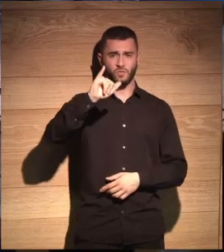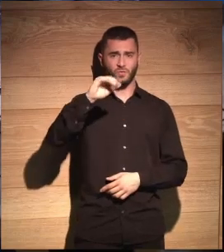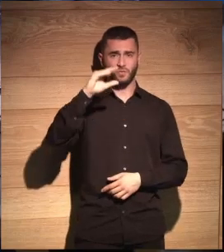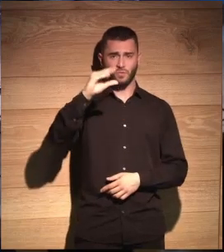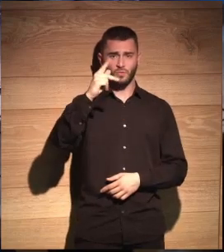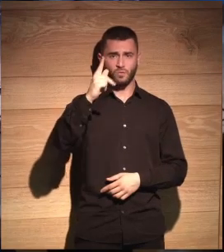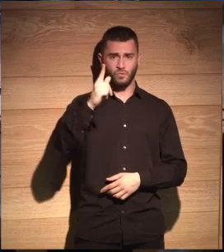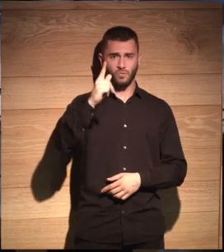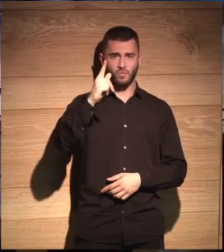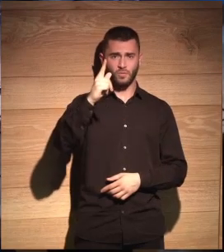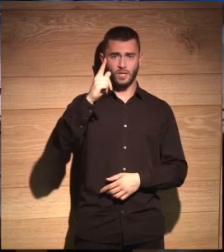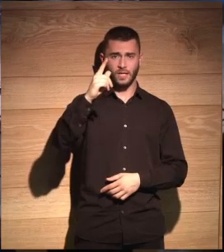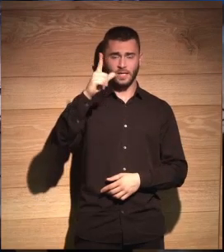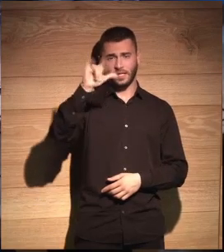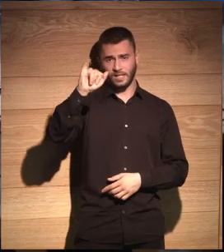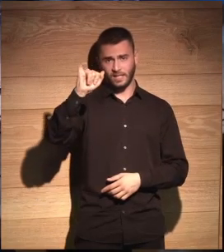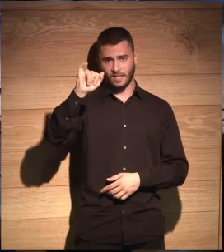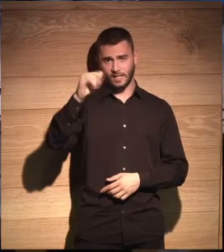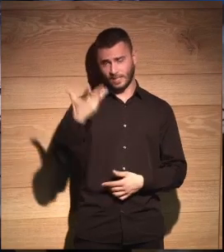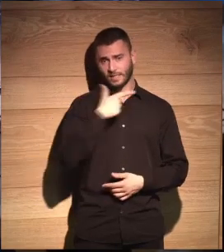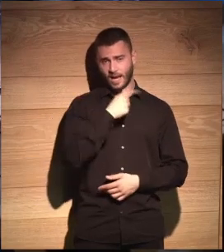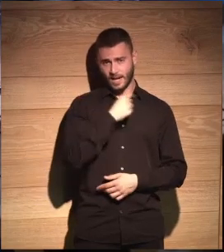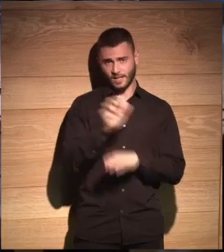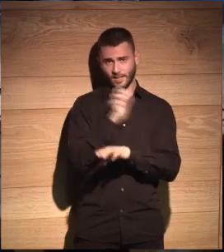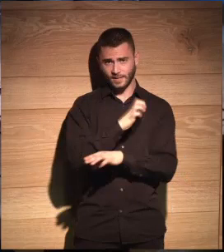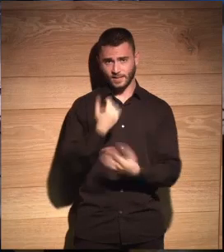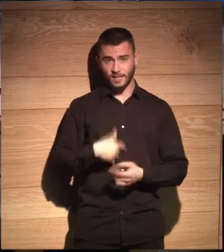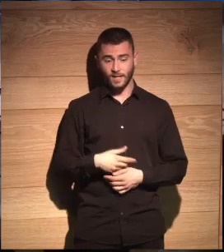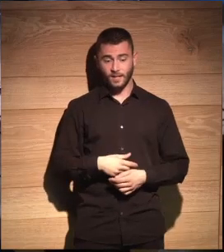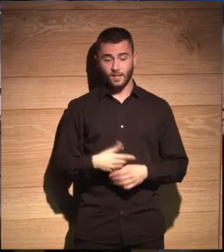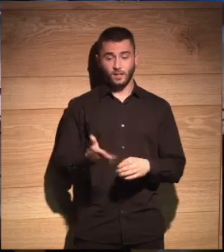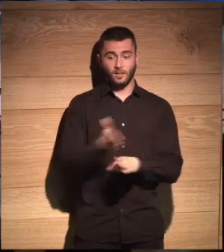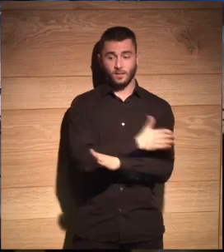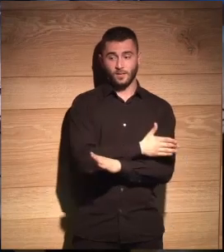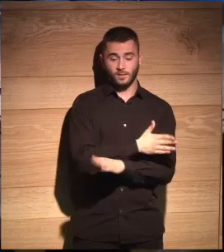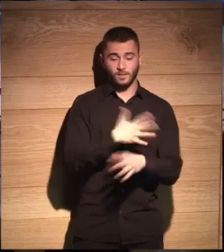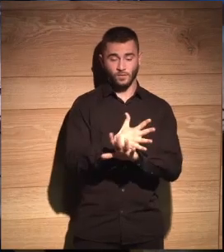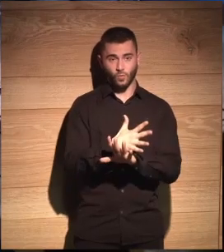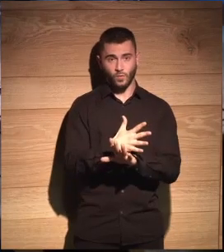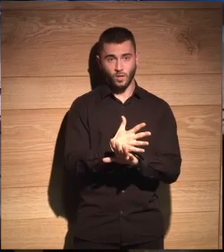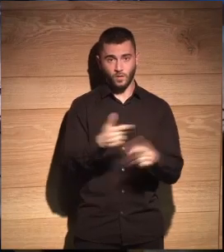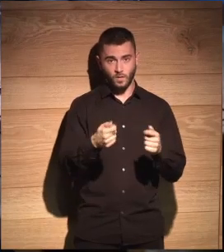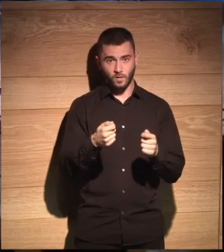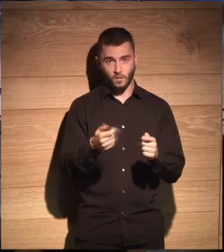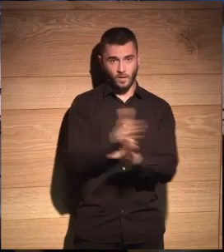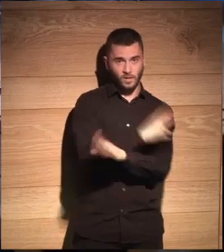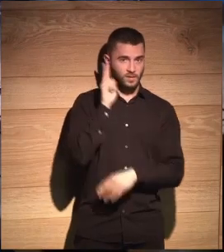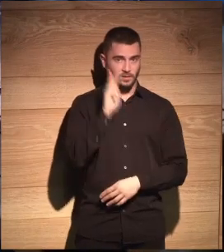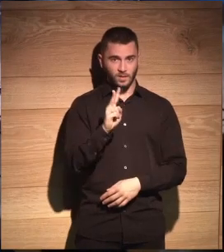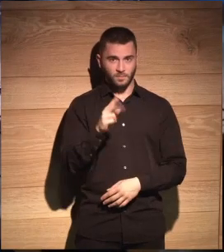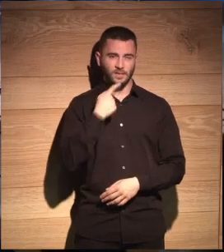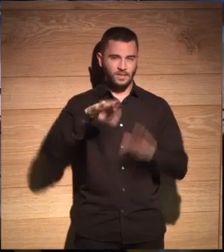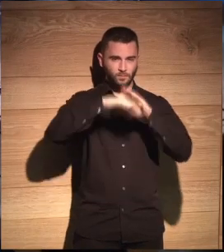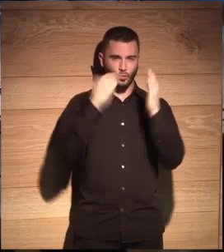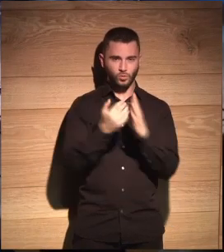risa. Entonces, por lo que se ha visto ahora en los trailers de esto, como que se ha mostrado como mucho más lo que es la investigación y el